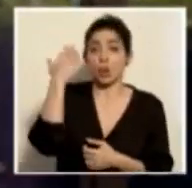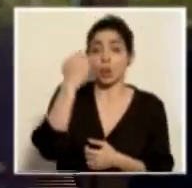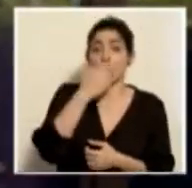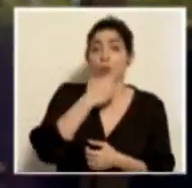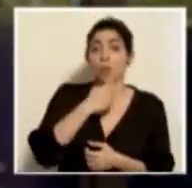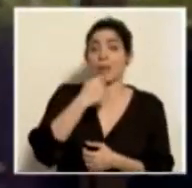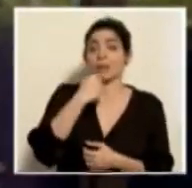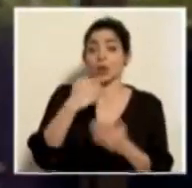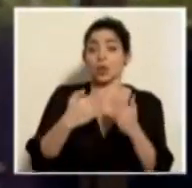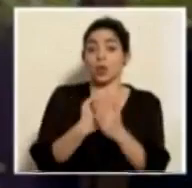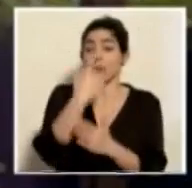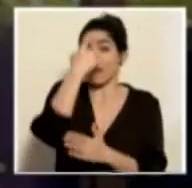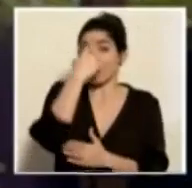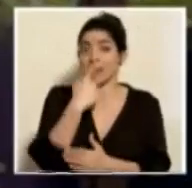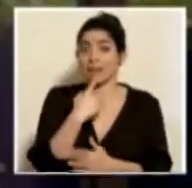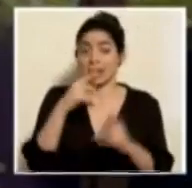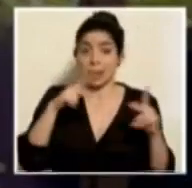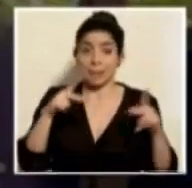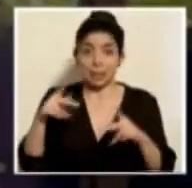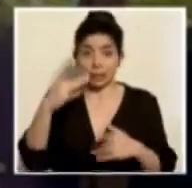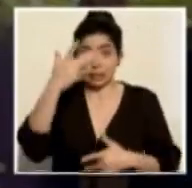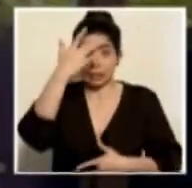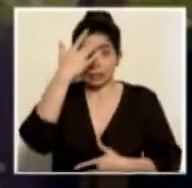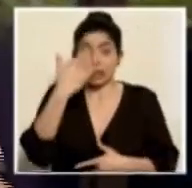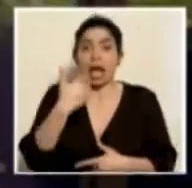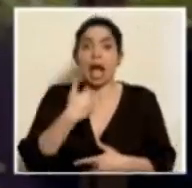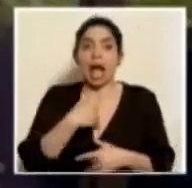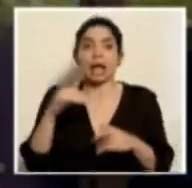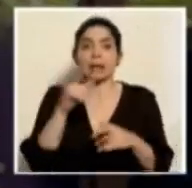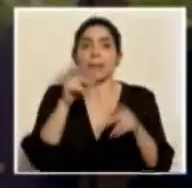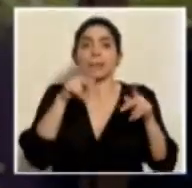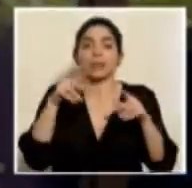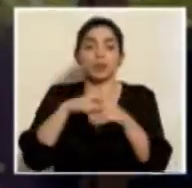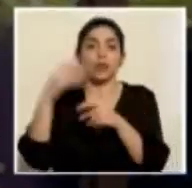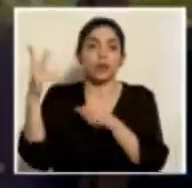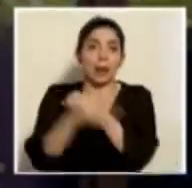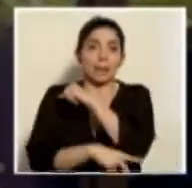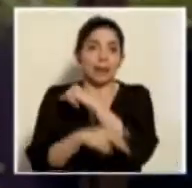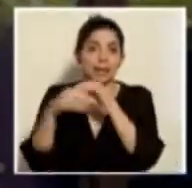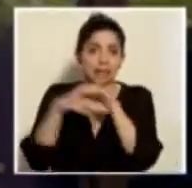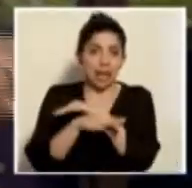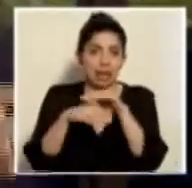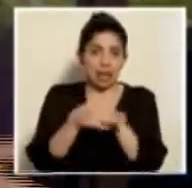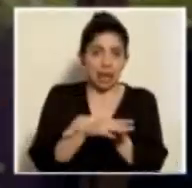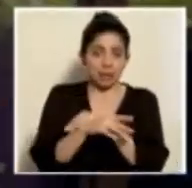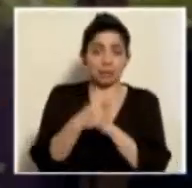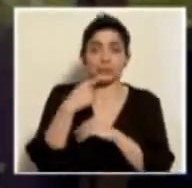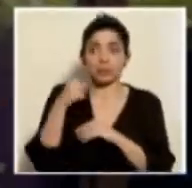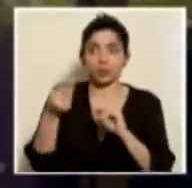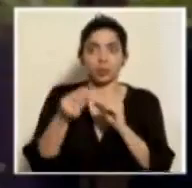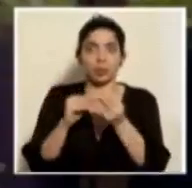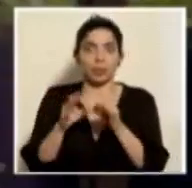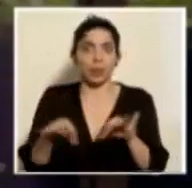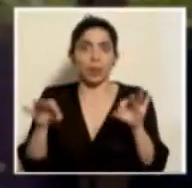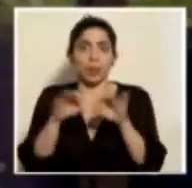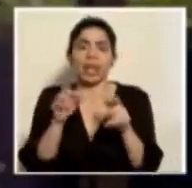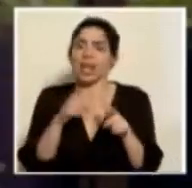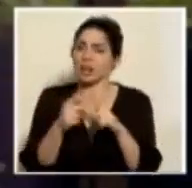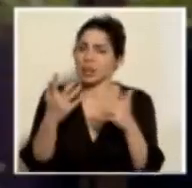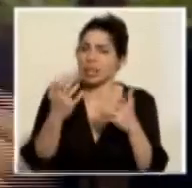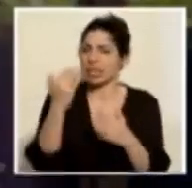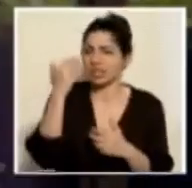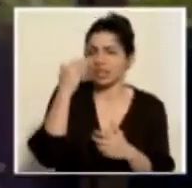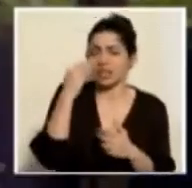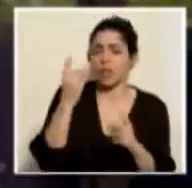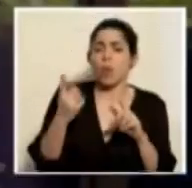dentro del nuevo perfil de personas infectadas contábamos a quienes se habían ingresado desde fuera del país y lo destacaba como un número importante. Entonces queríamos saber cuál